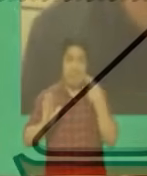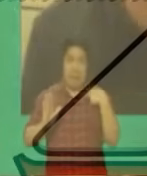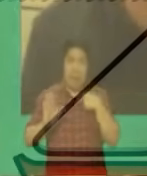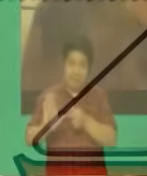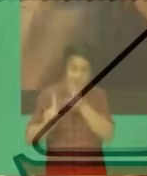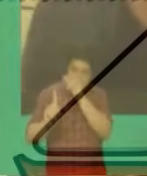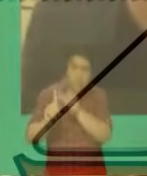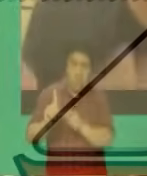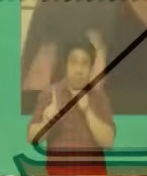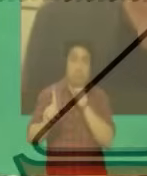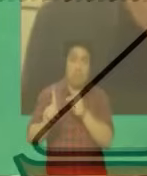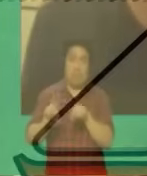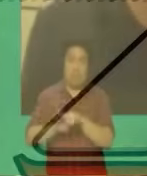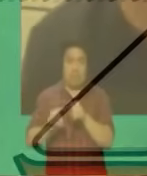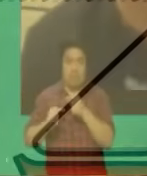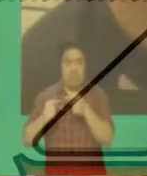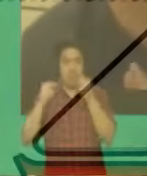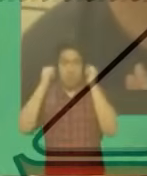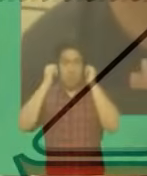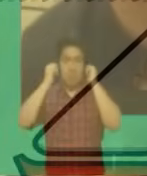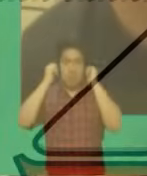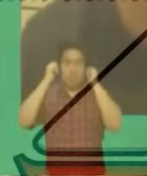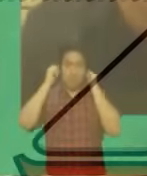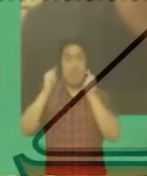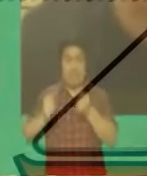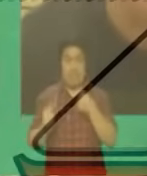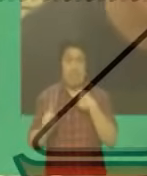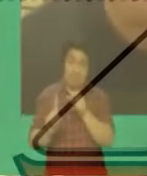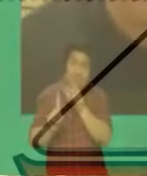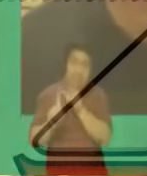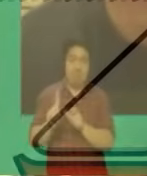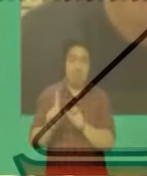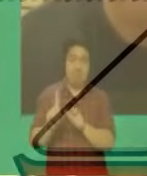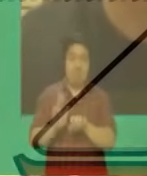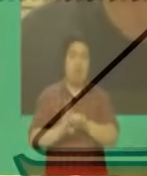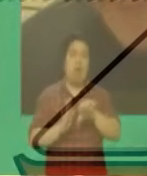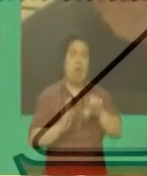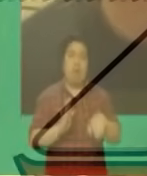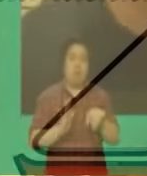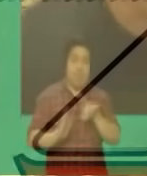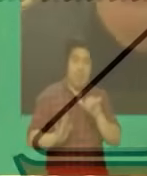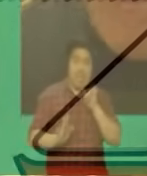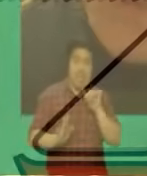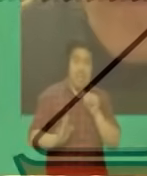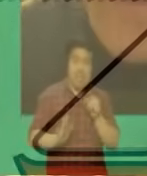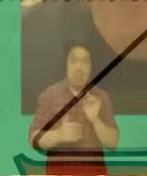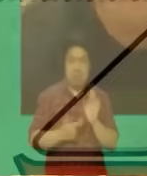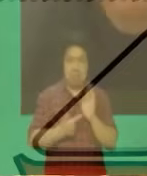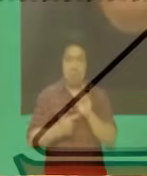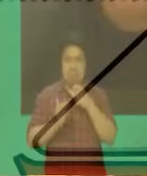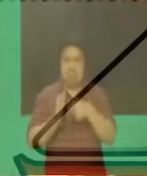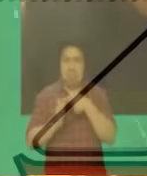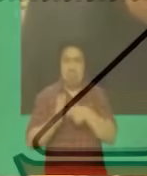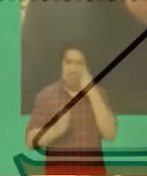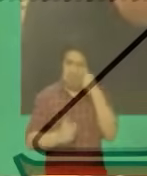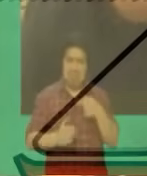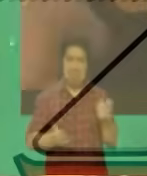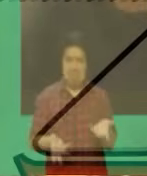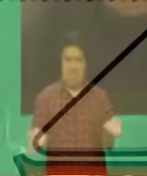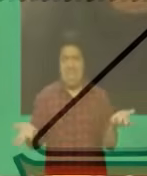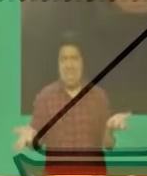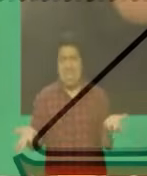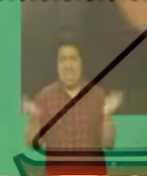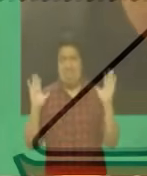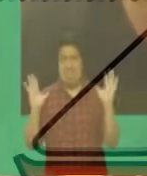persona, el trato a las personas, y eso es lo que yo valoré. Si no hubiera pasado eso, Fer, de verdad, ni siquiera publico el video, porque hubiera dicho, pues un chavo